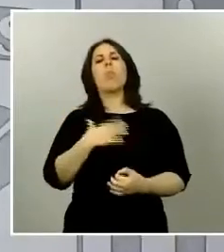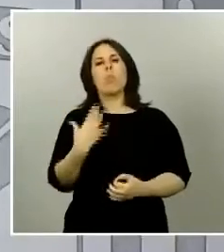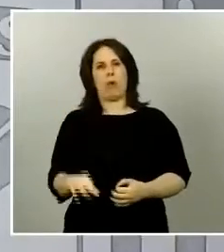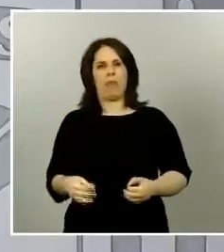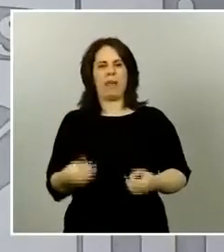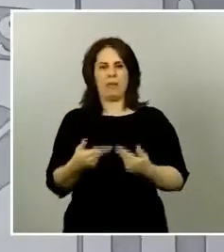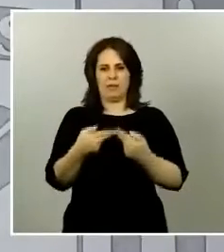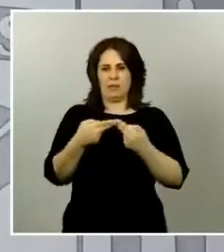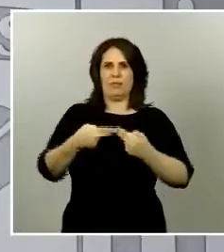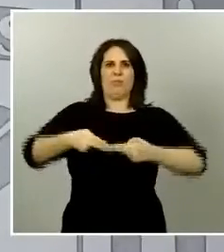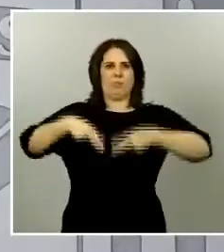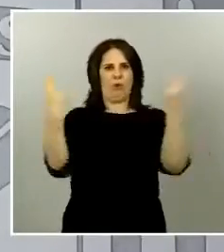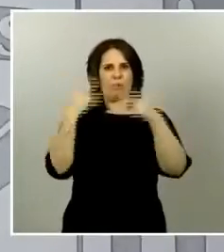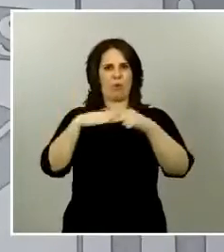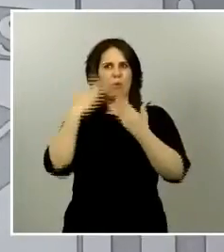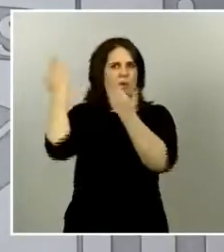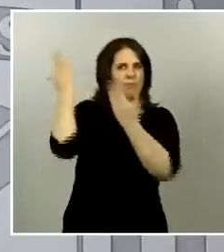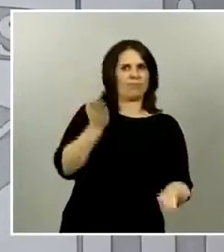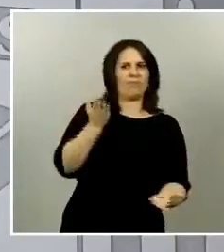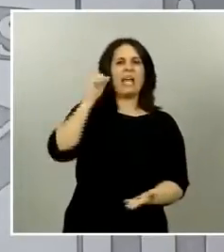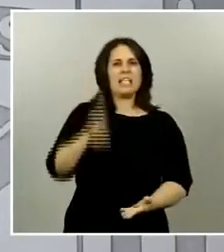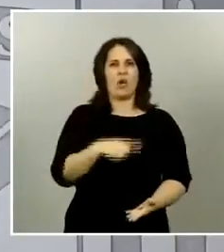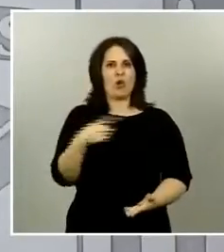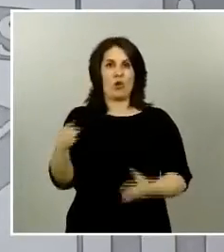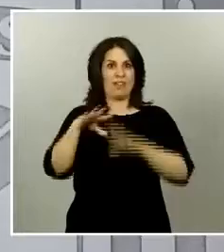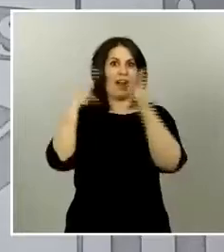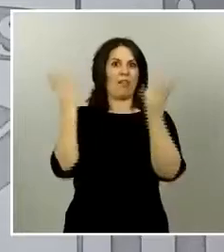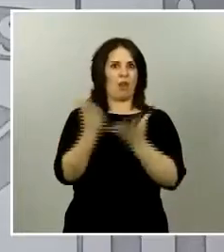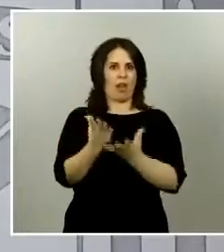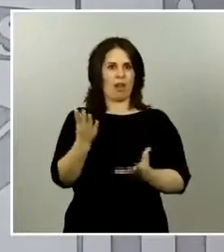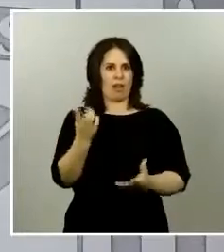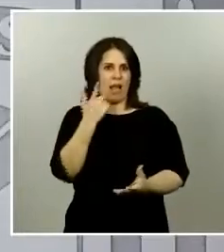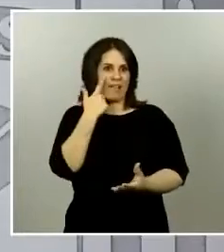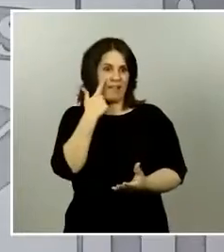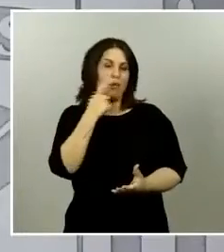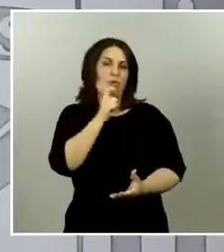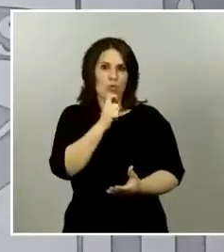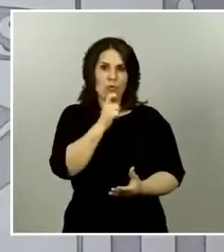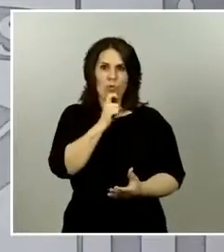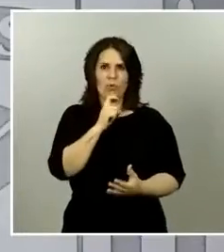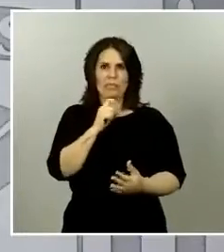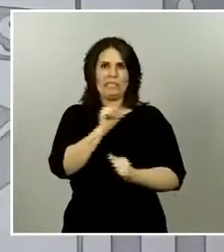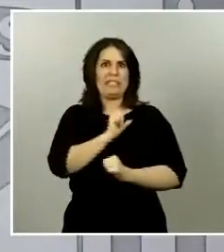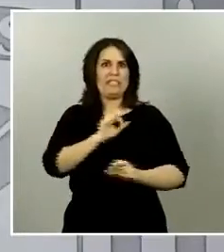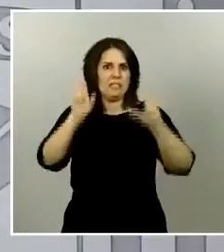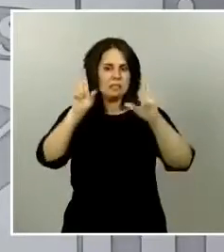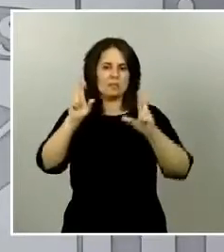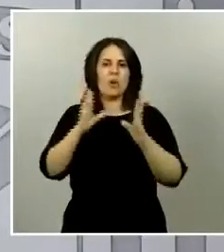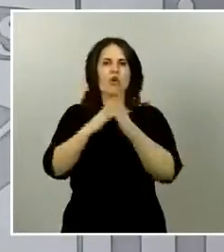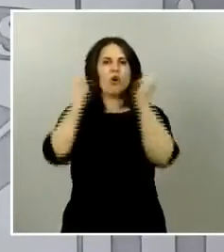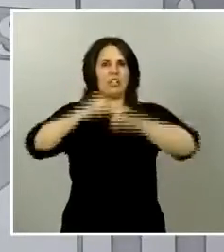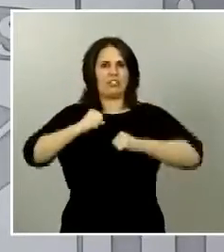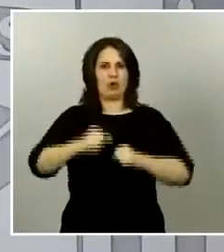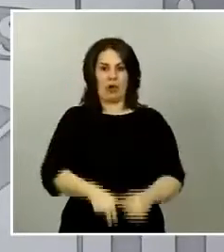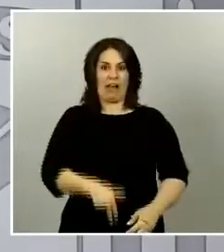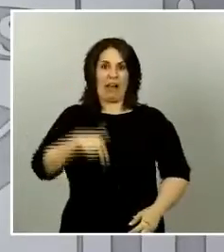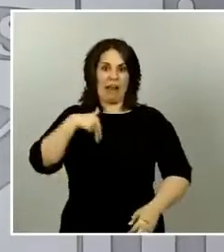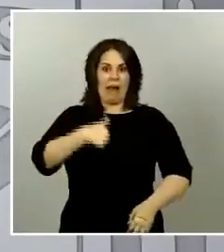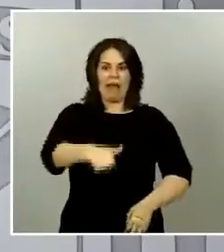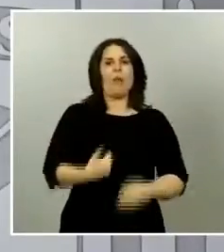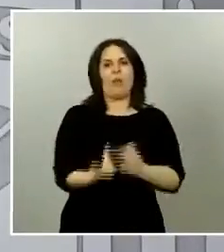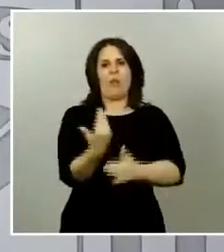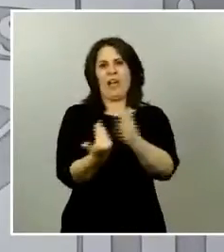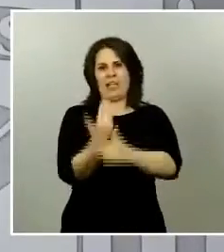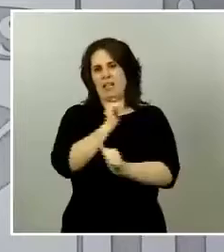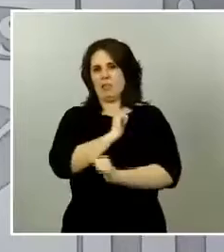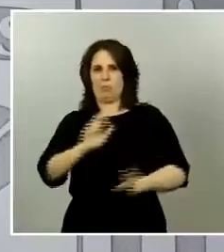disposición de poder abrir sus fronteras. En todo ese debate a nivel internacional que ya se está produciendo y que creemos y esperemos que pueda